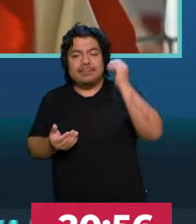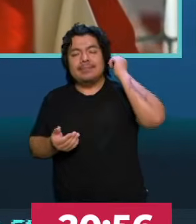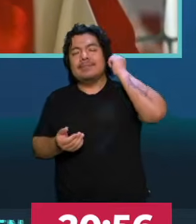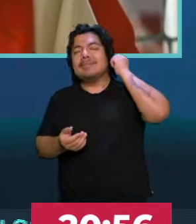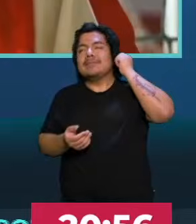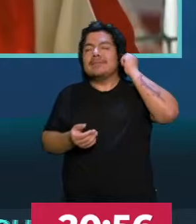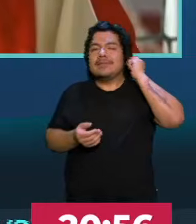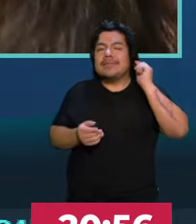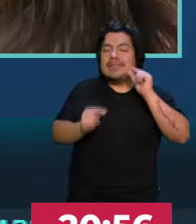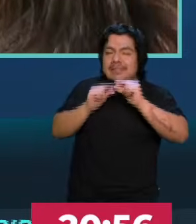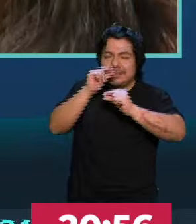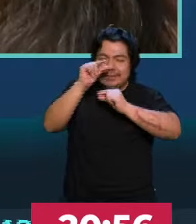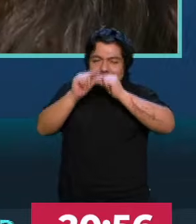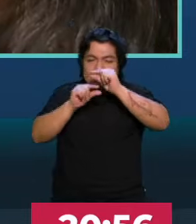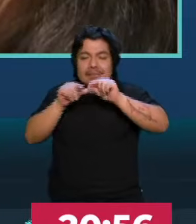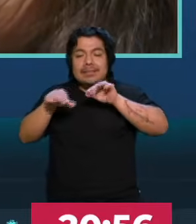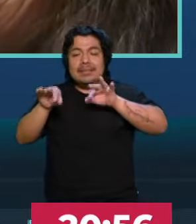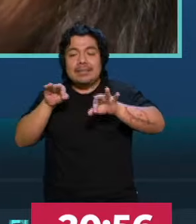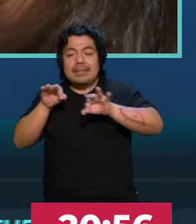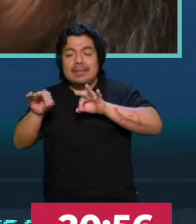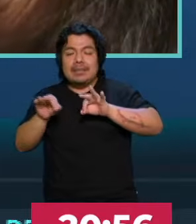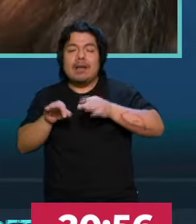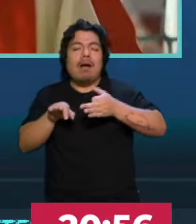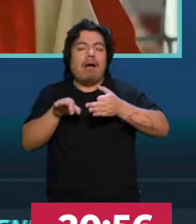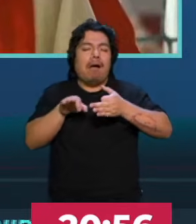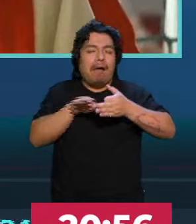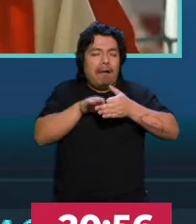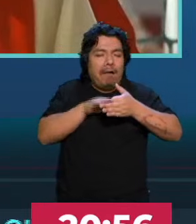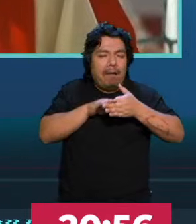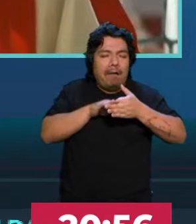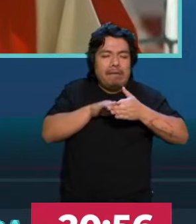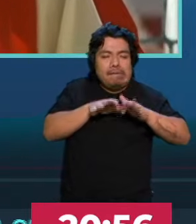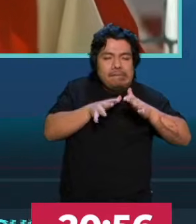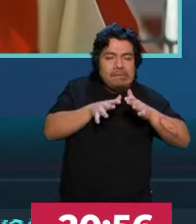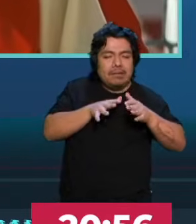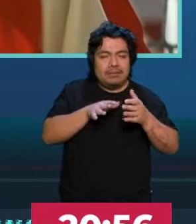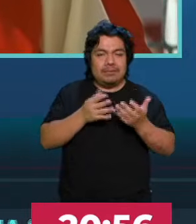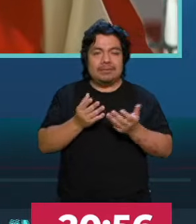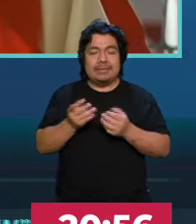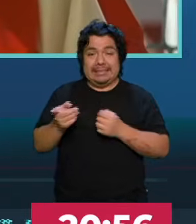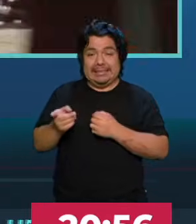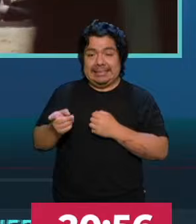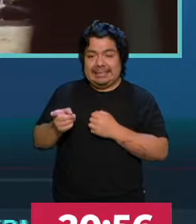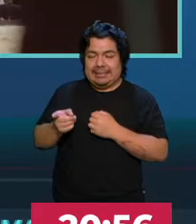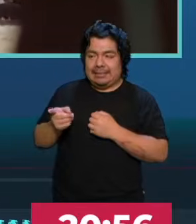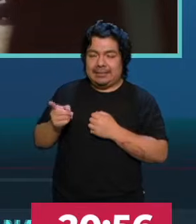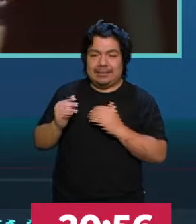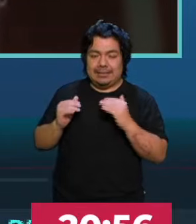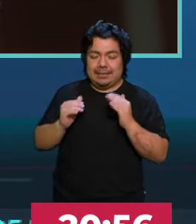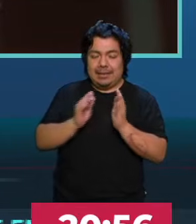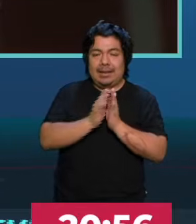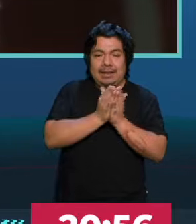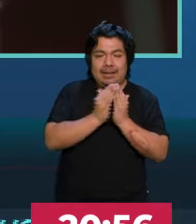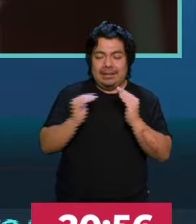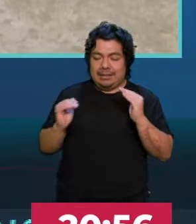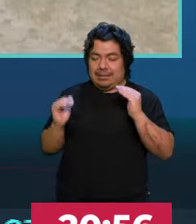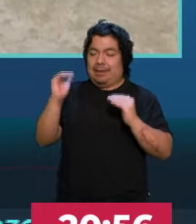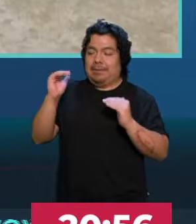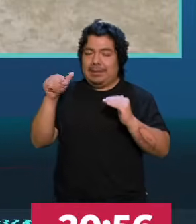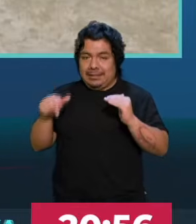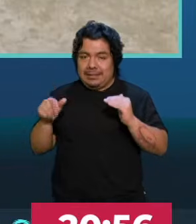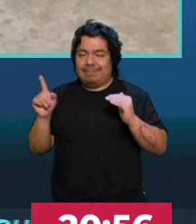e intentamos agarrar o las que se acercan mucho o las que lo superan. Esta no supera el texto